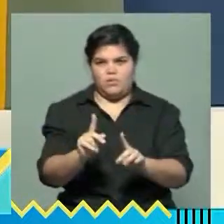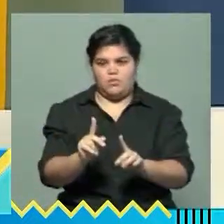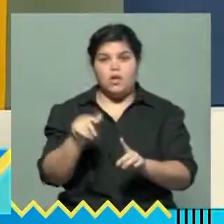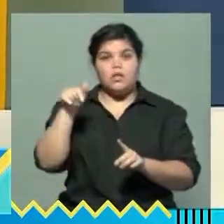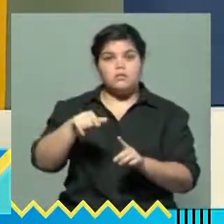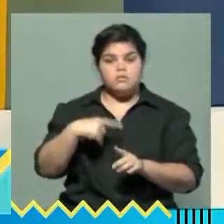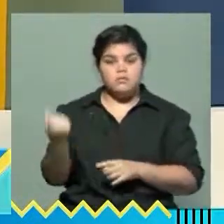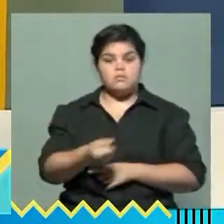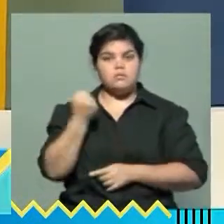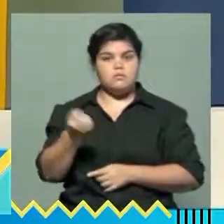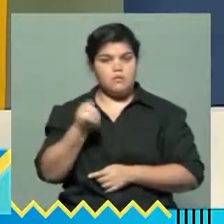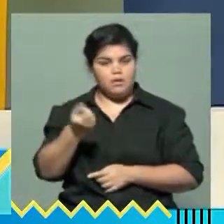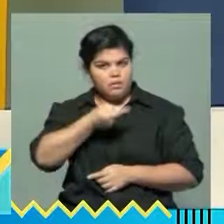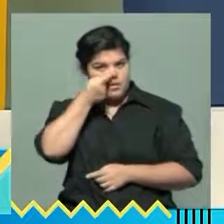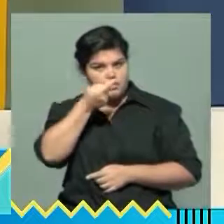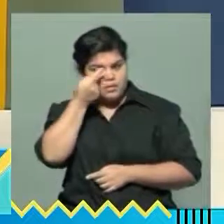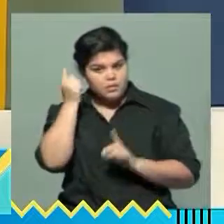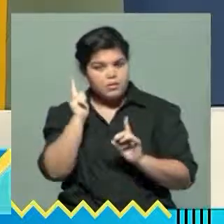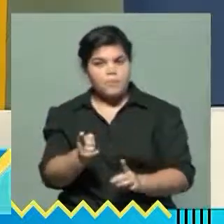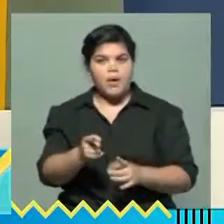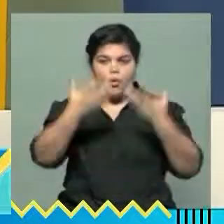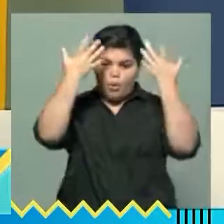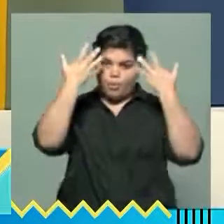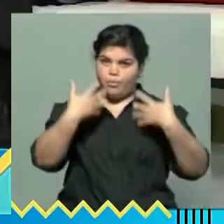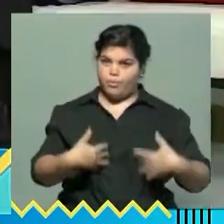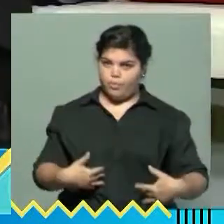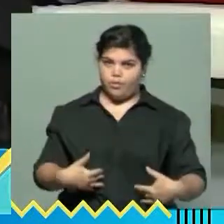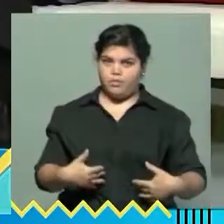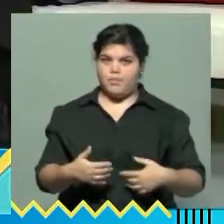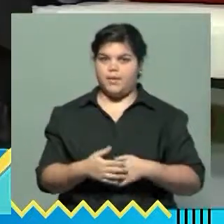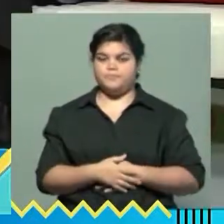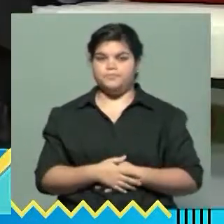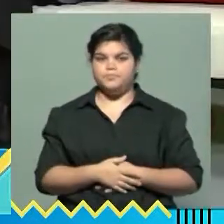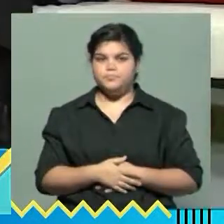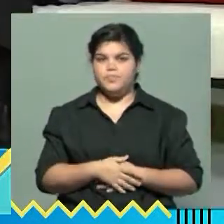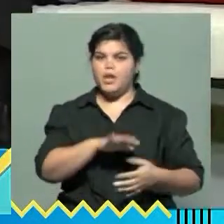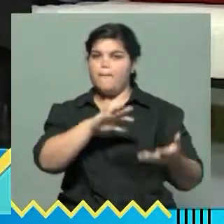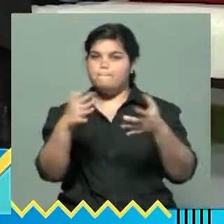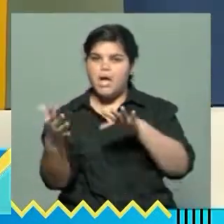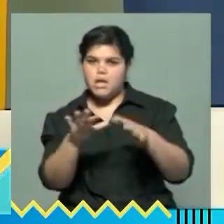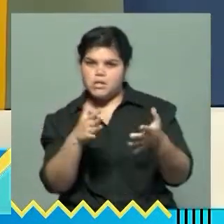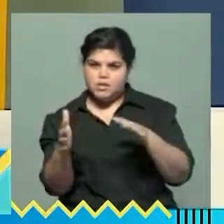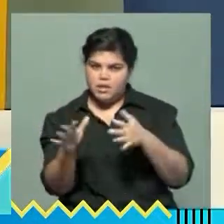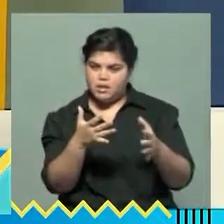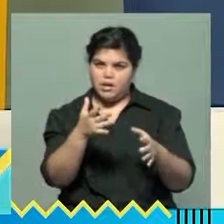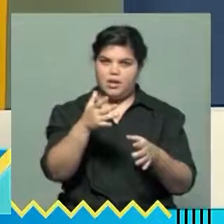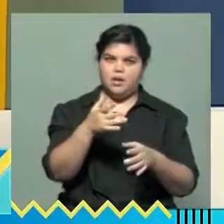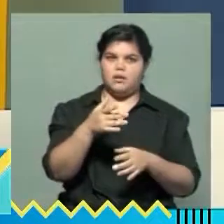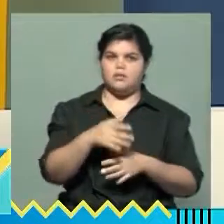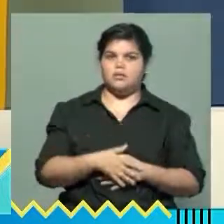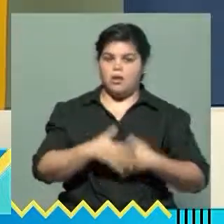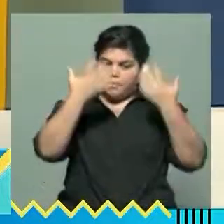muy interesante y es que con una anatomía equivalente, no igual, pero equivalente, con una dotación